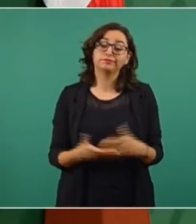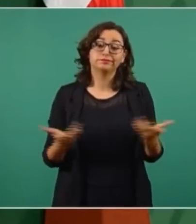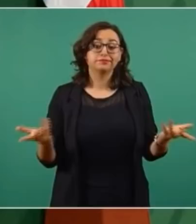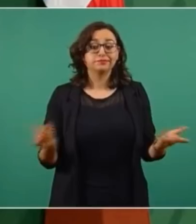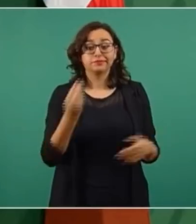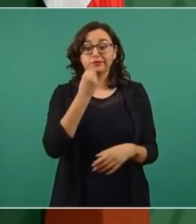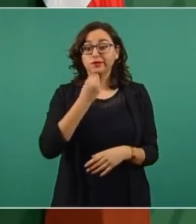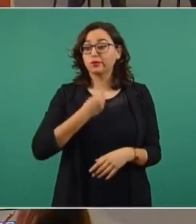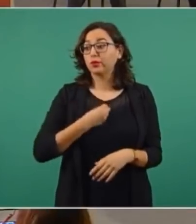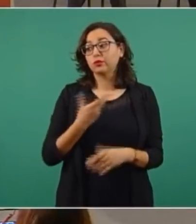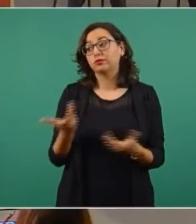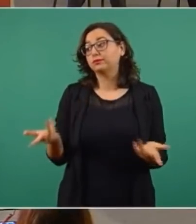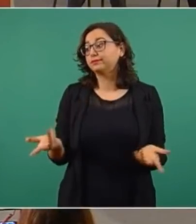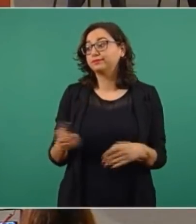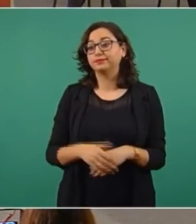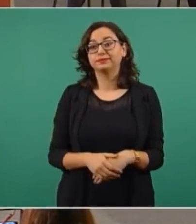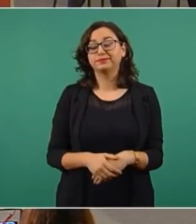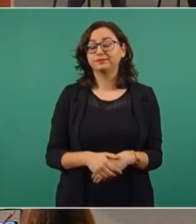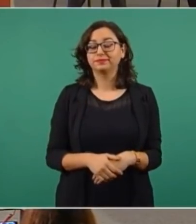Y